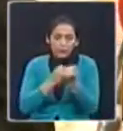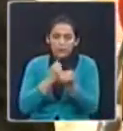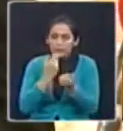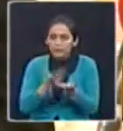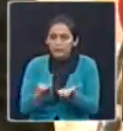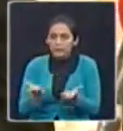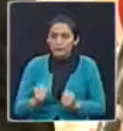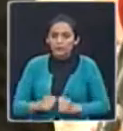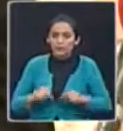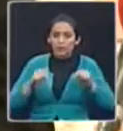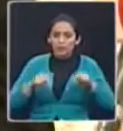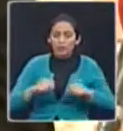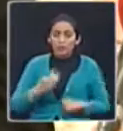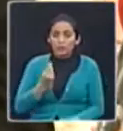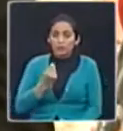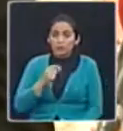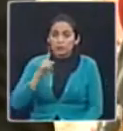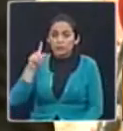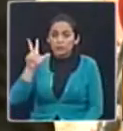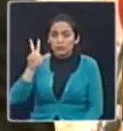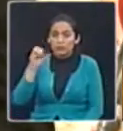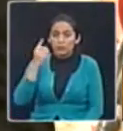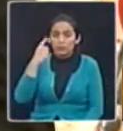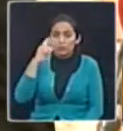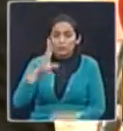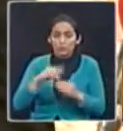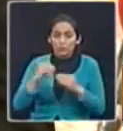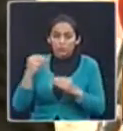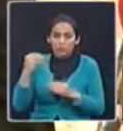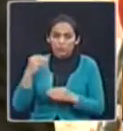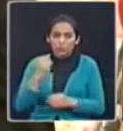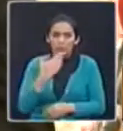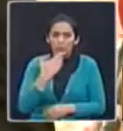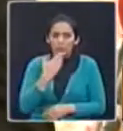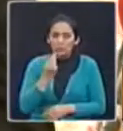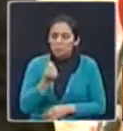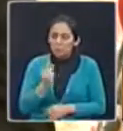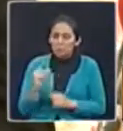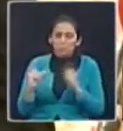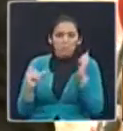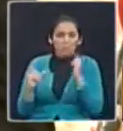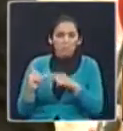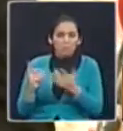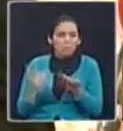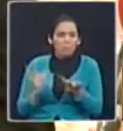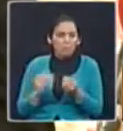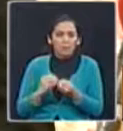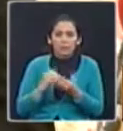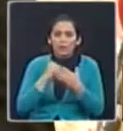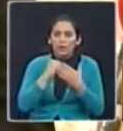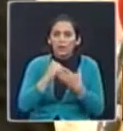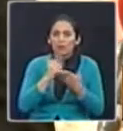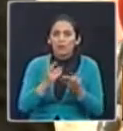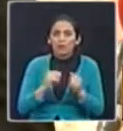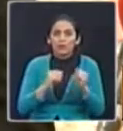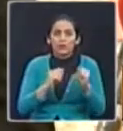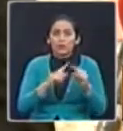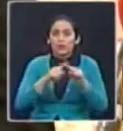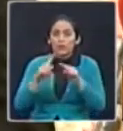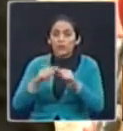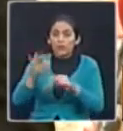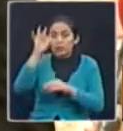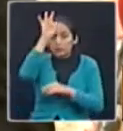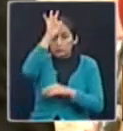nosotros estamos destinando más de 130 millones de dólares para la compra de servicios a los diferentes núcleos de Solca para el manejo de